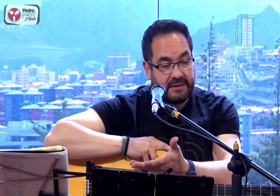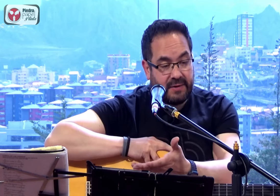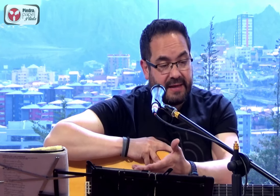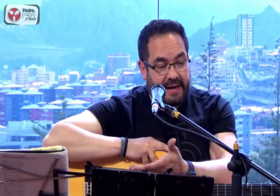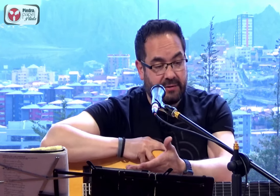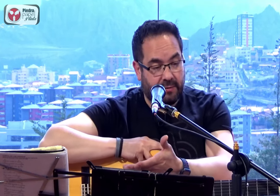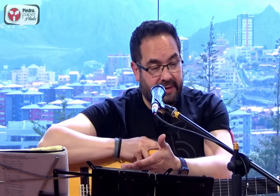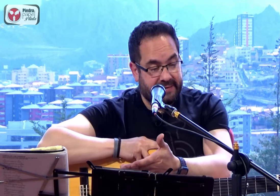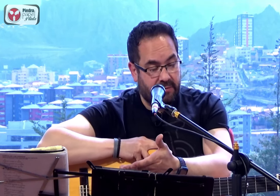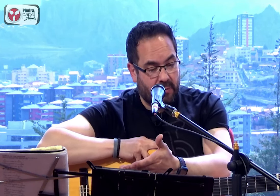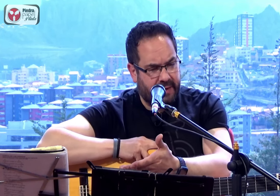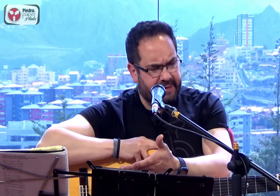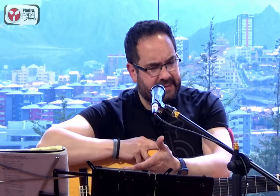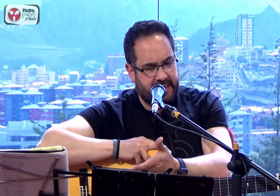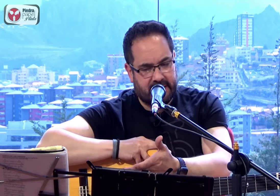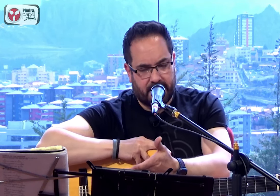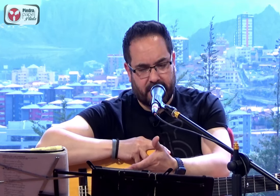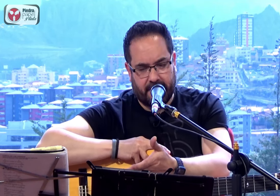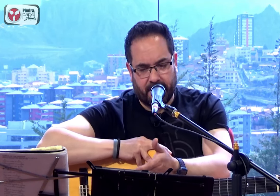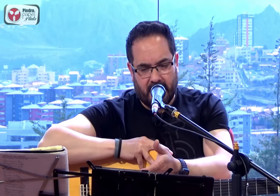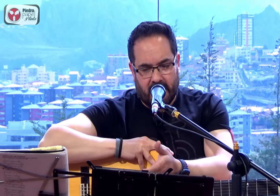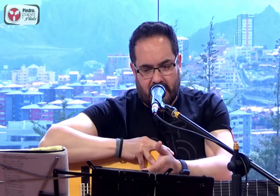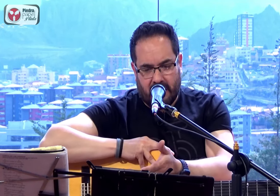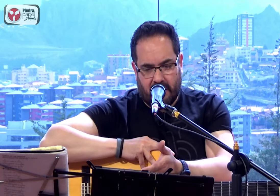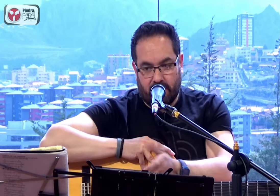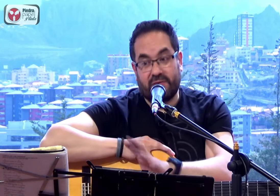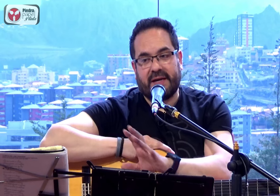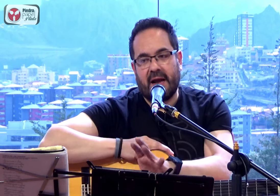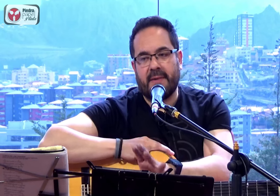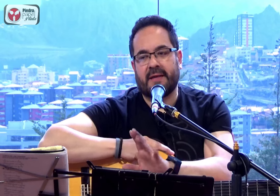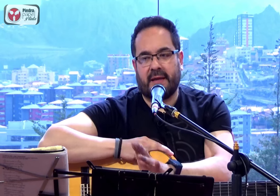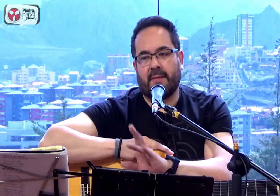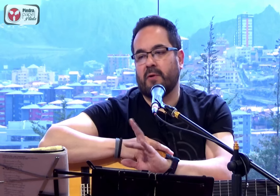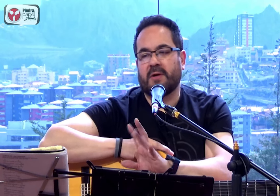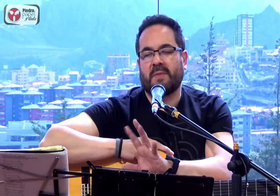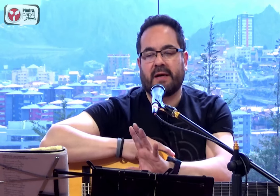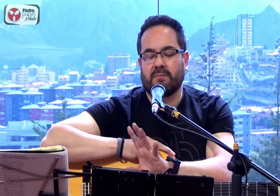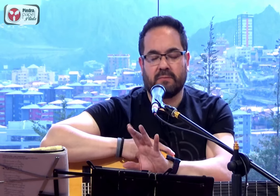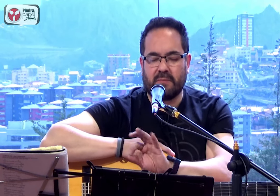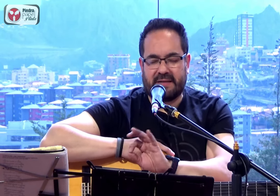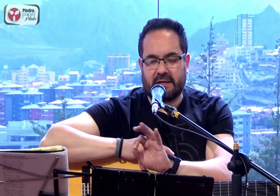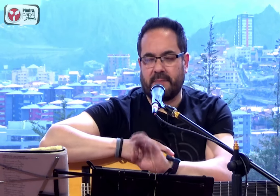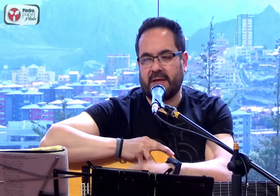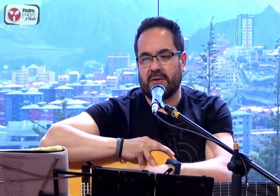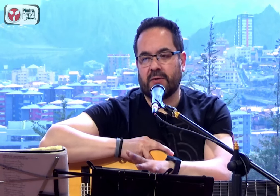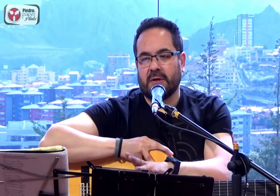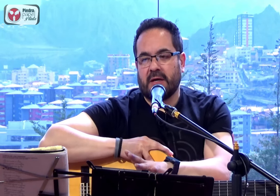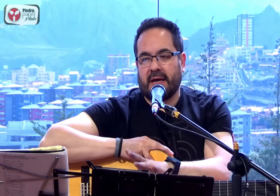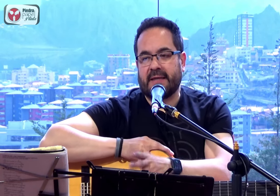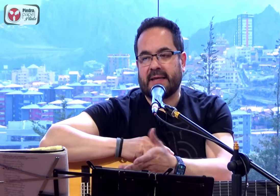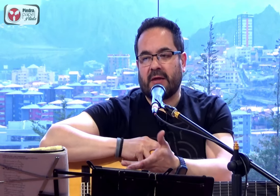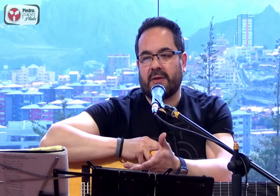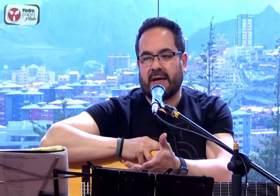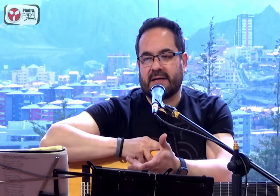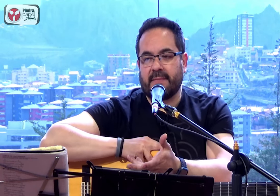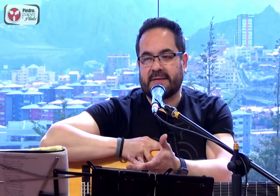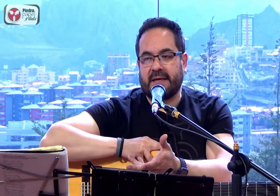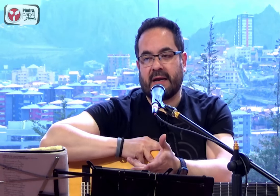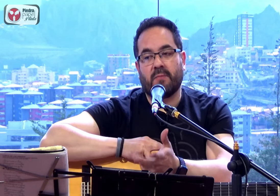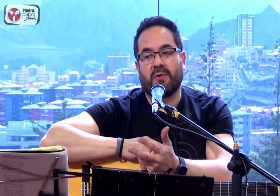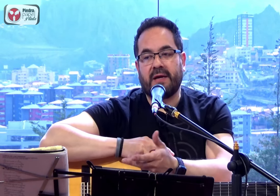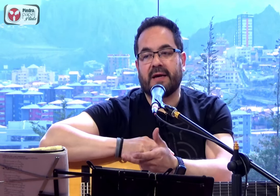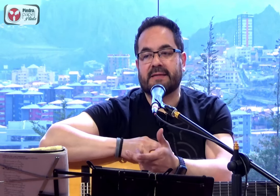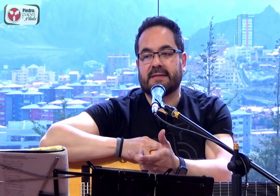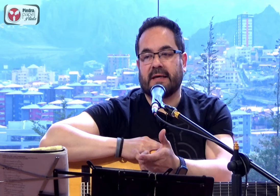cantarle a la ciudad del Alto y hacer una cueca distinta, porque musicalmente, digamos, lo voy a explicar así rapidito, he tratado de agarrar más